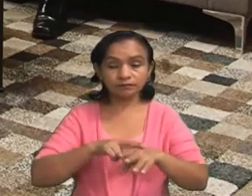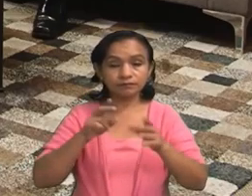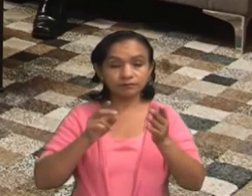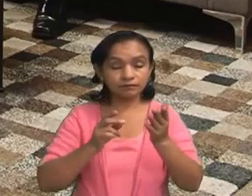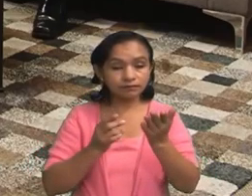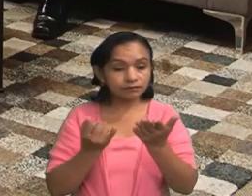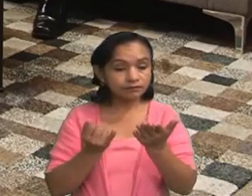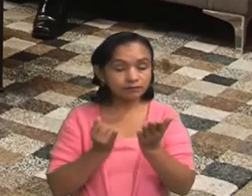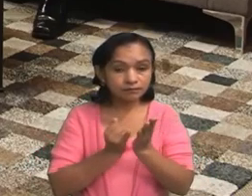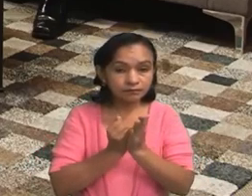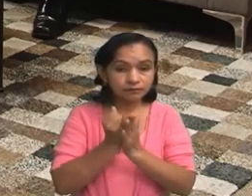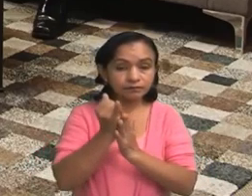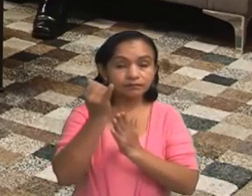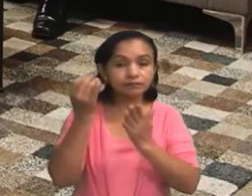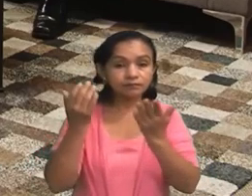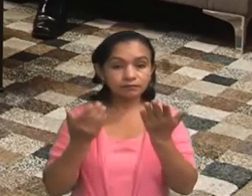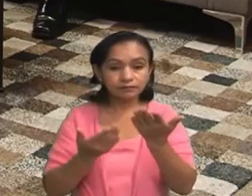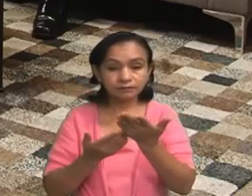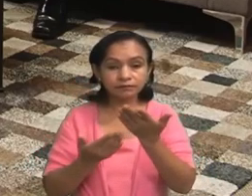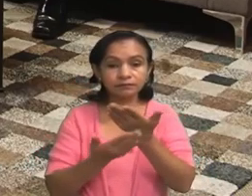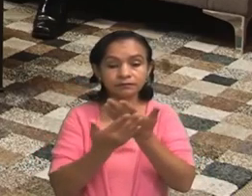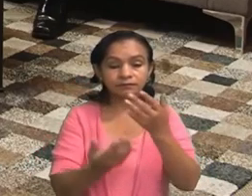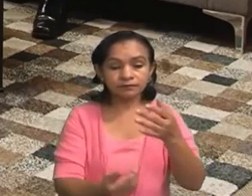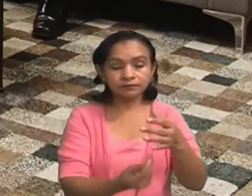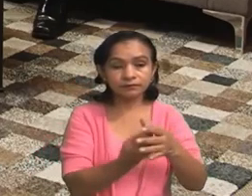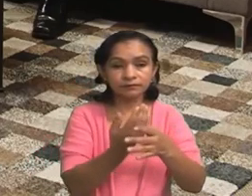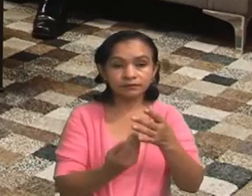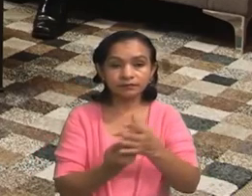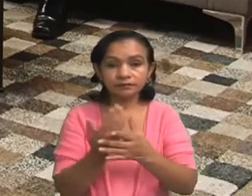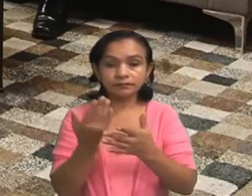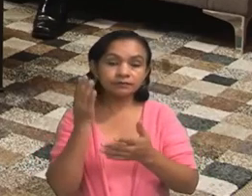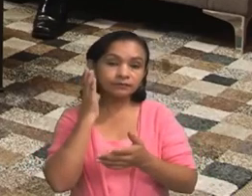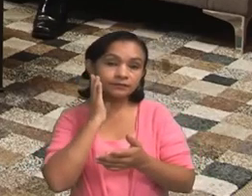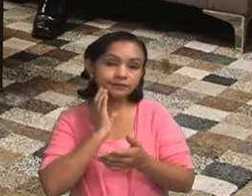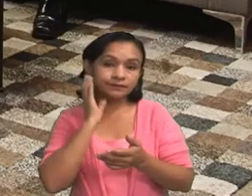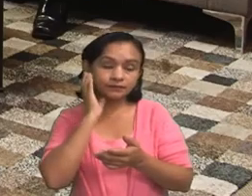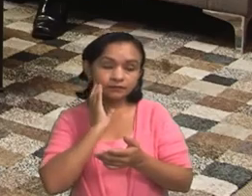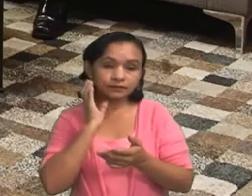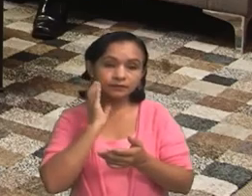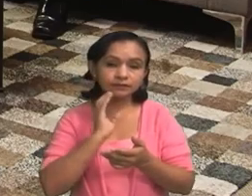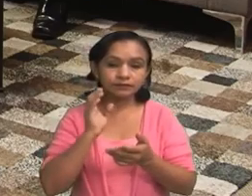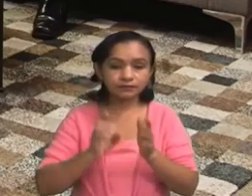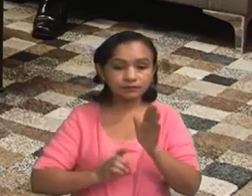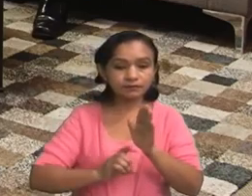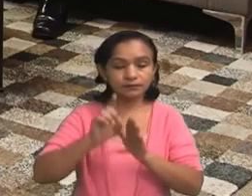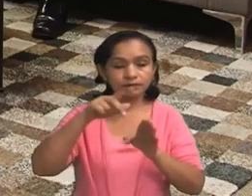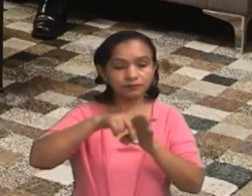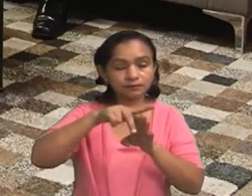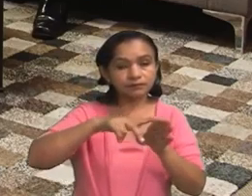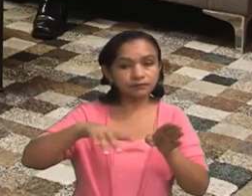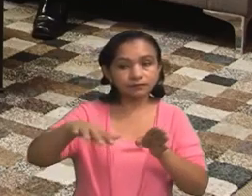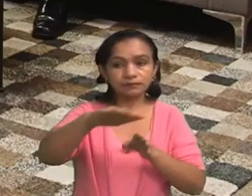e innovación para el sector agropecuario, experiencias integrales de desarrollo rural,